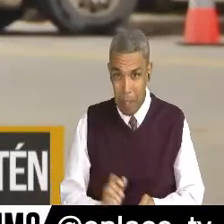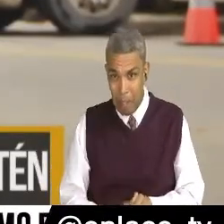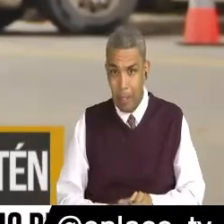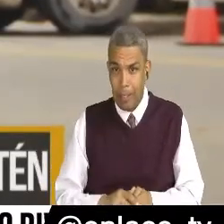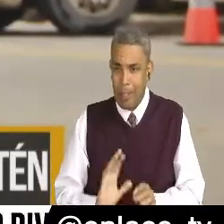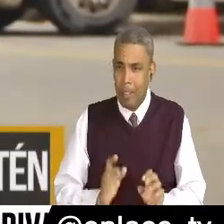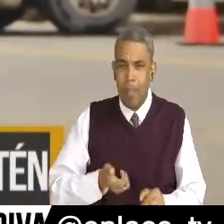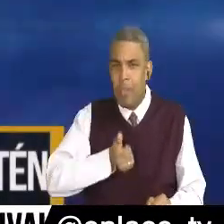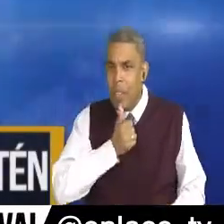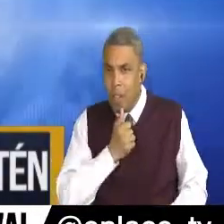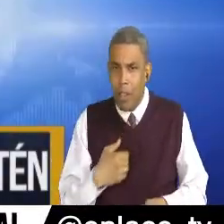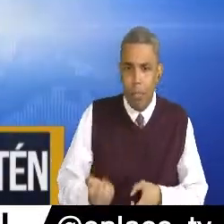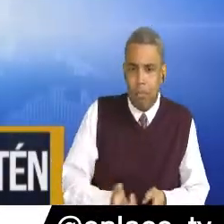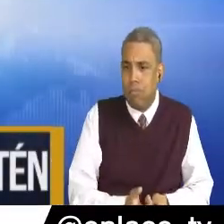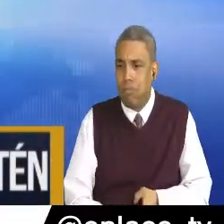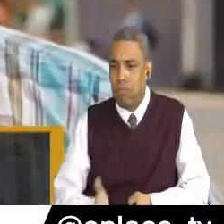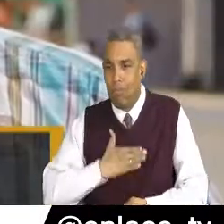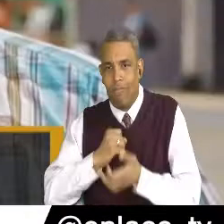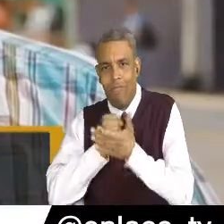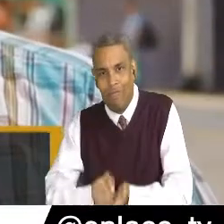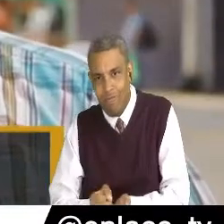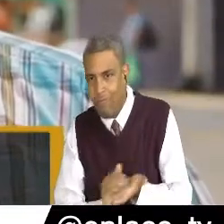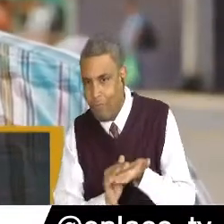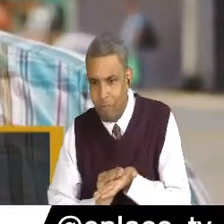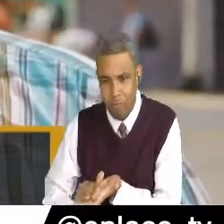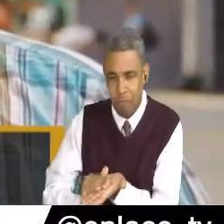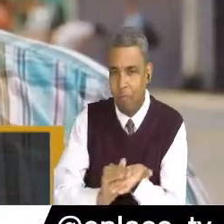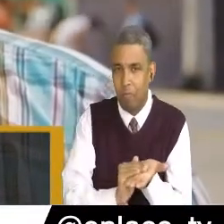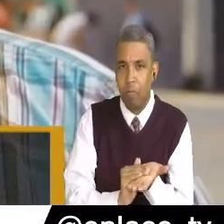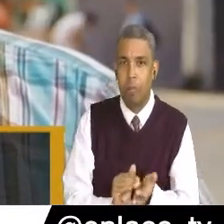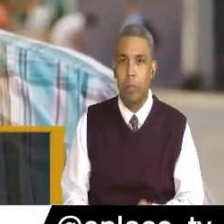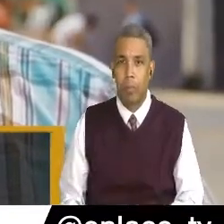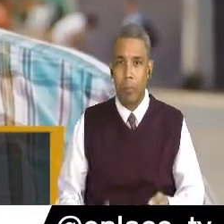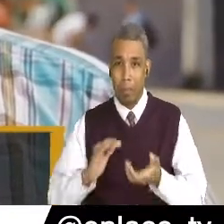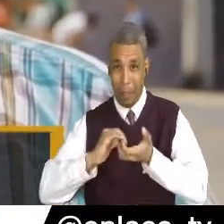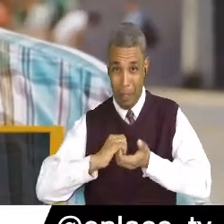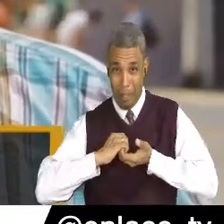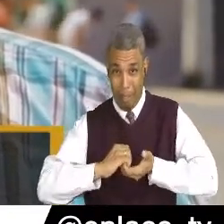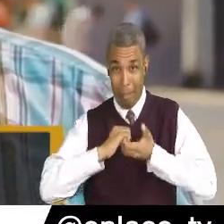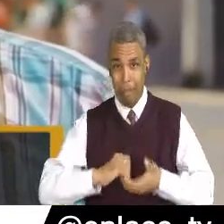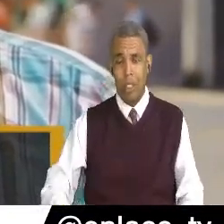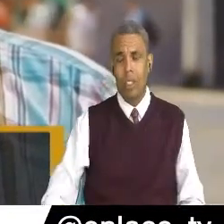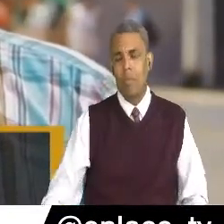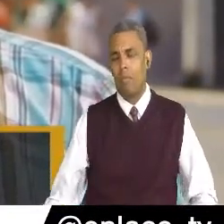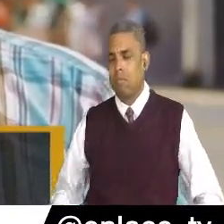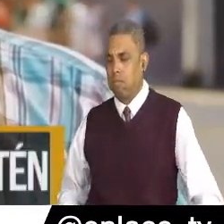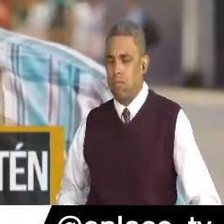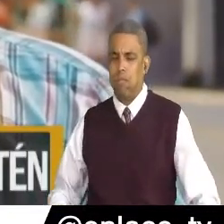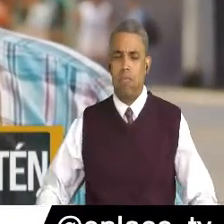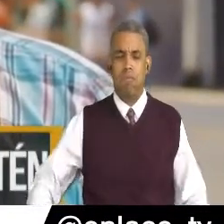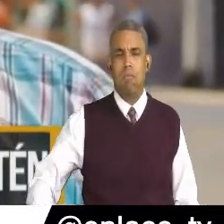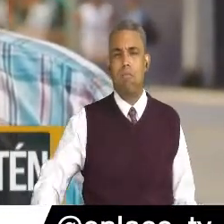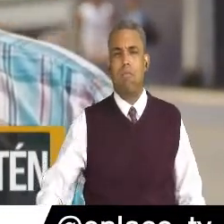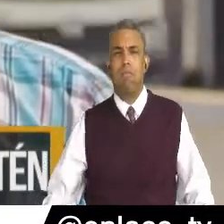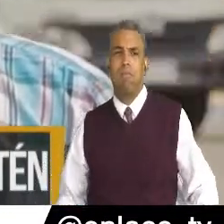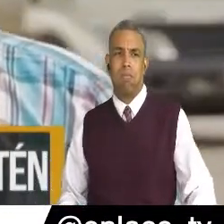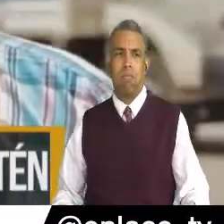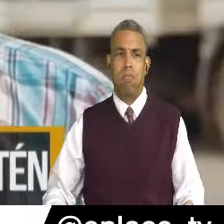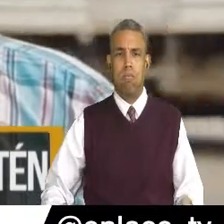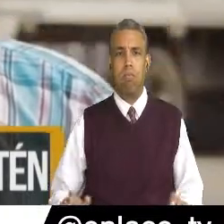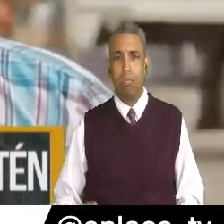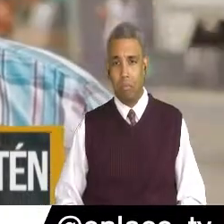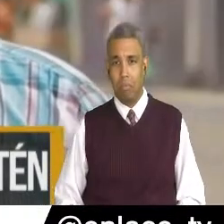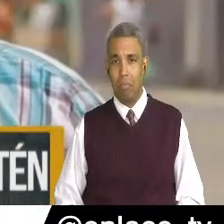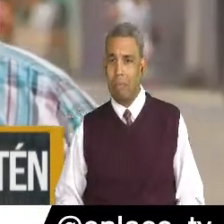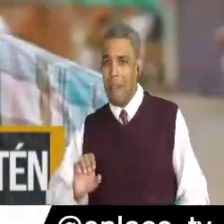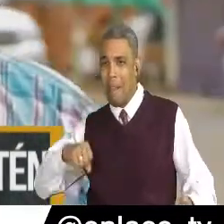las autoridades de tránsito. La mula sobresalió y el tanque iba bajando, el carro tanque iba bajando y se